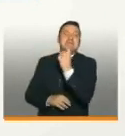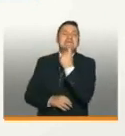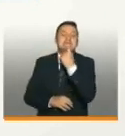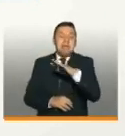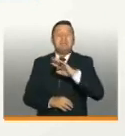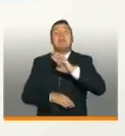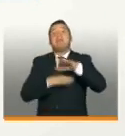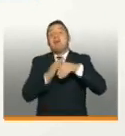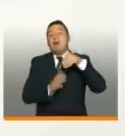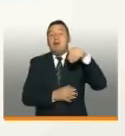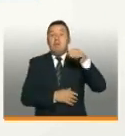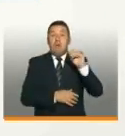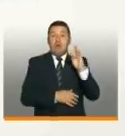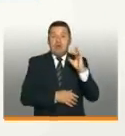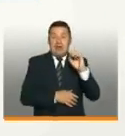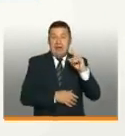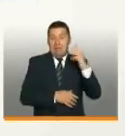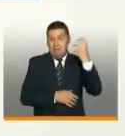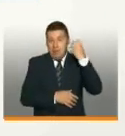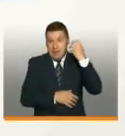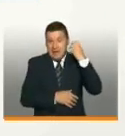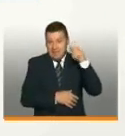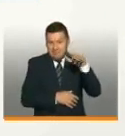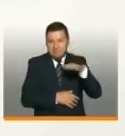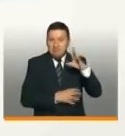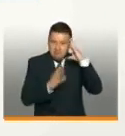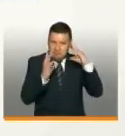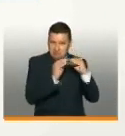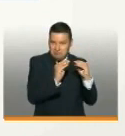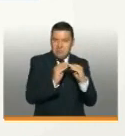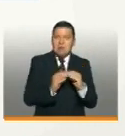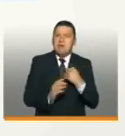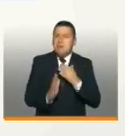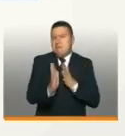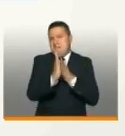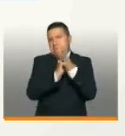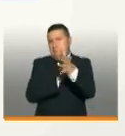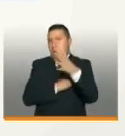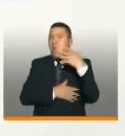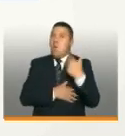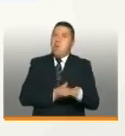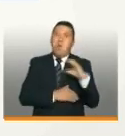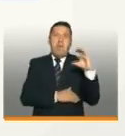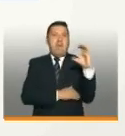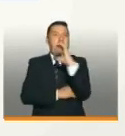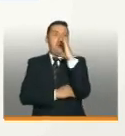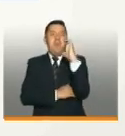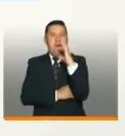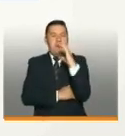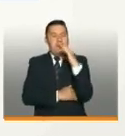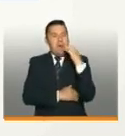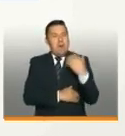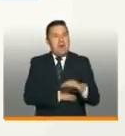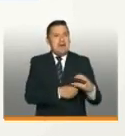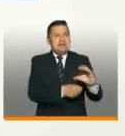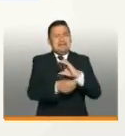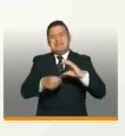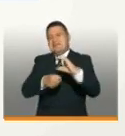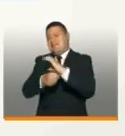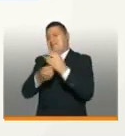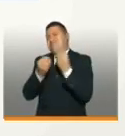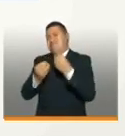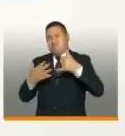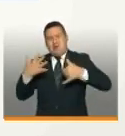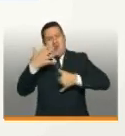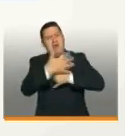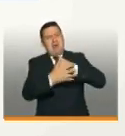Sincelejo y Montería con todo el compromiso de todas las autoridades. Eso es un mensaje poderoso. Colombia es un país de ciudades, un país de territorio,